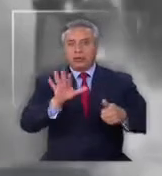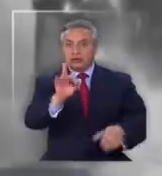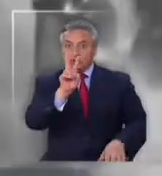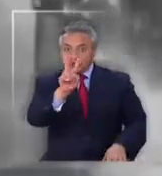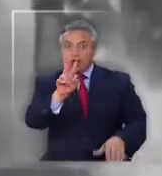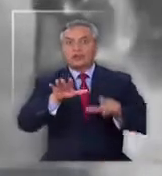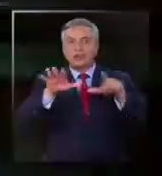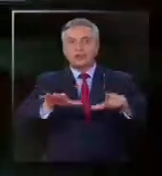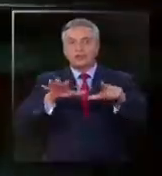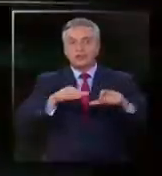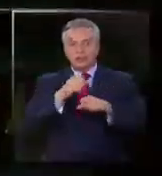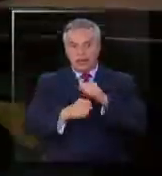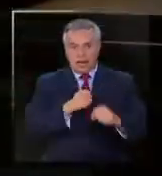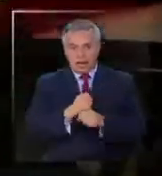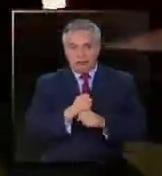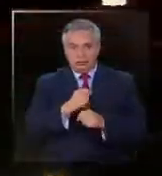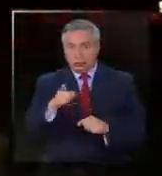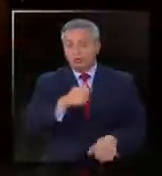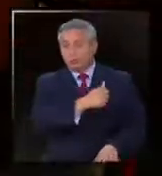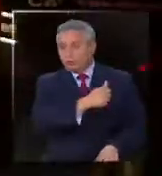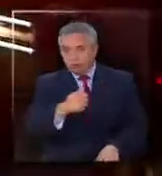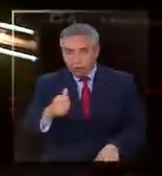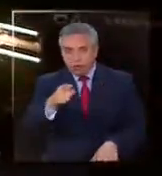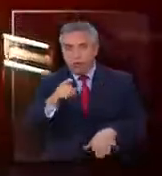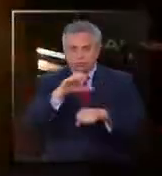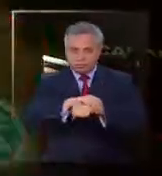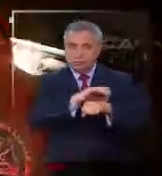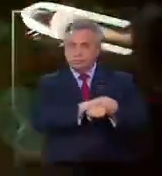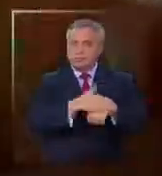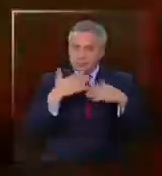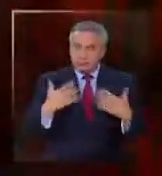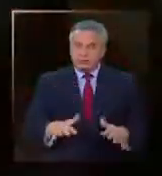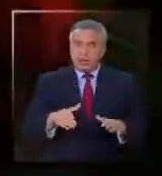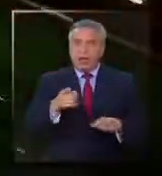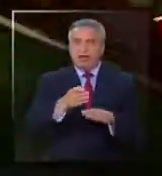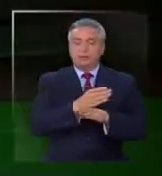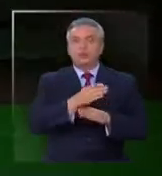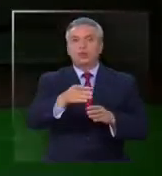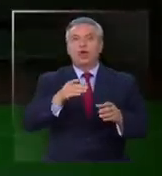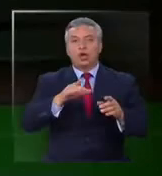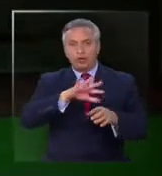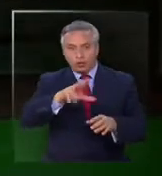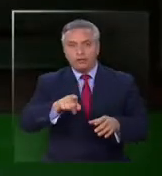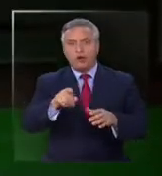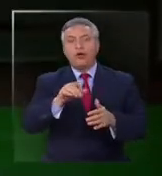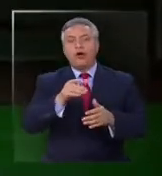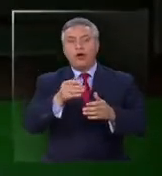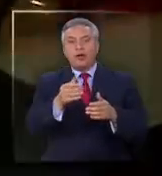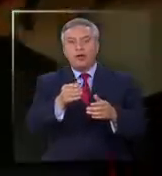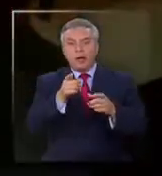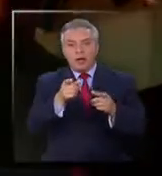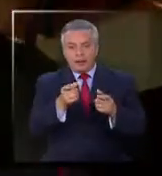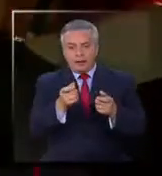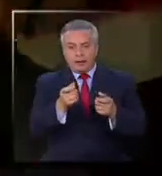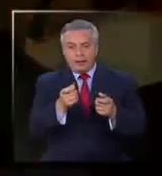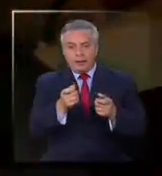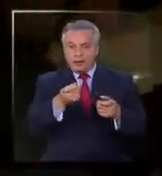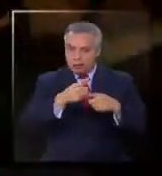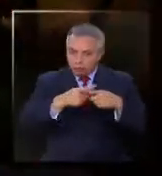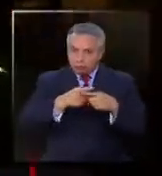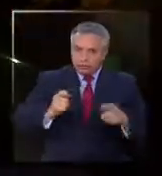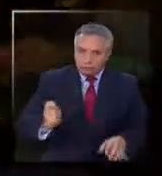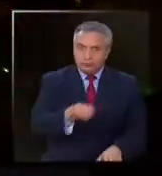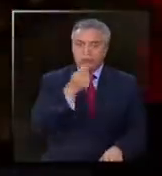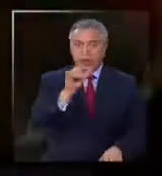17 años. Todos con detenciones previas y antecedentes, hurto, robo con violencia, porte de arma cortante, robo en lugar